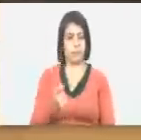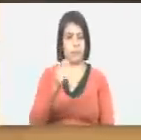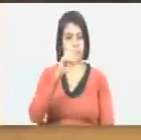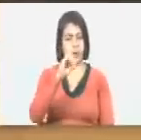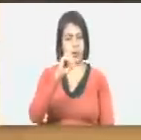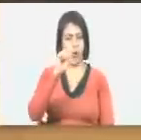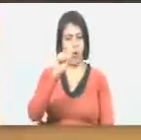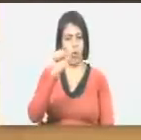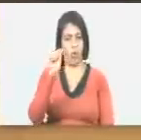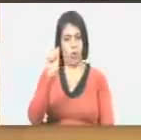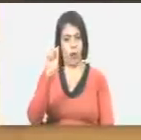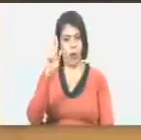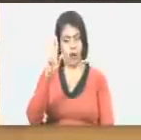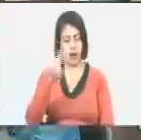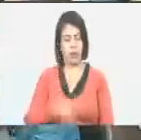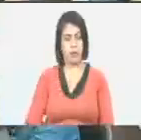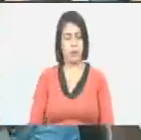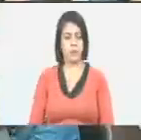Oscar Rondero.